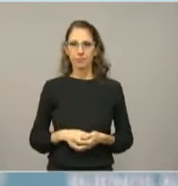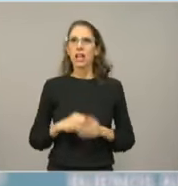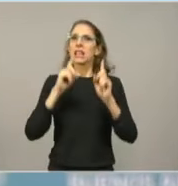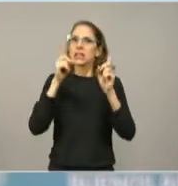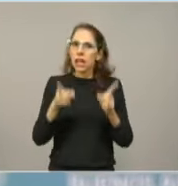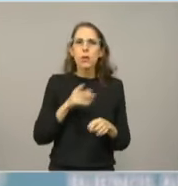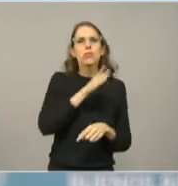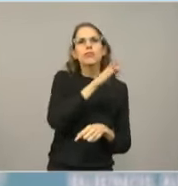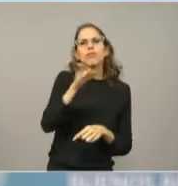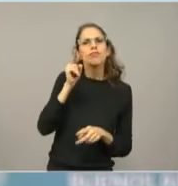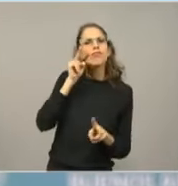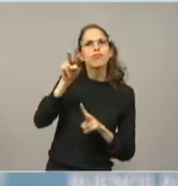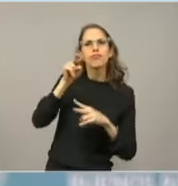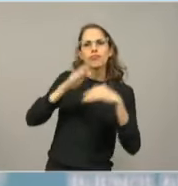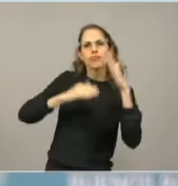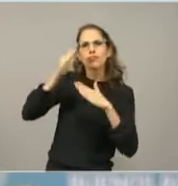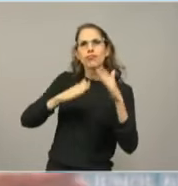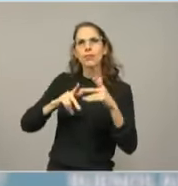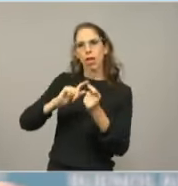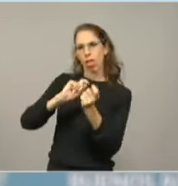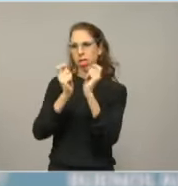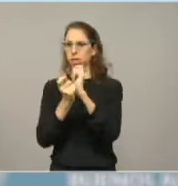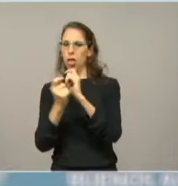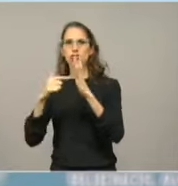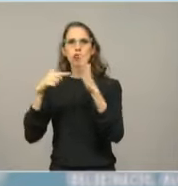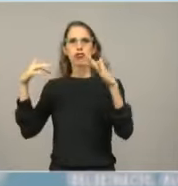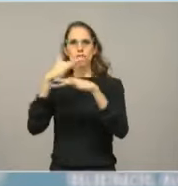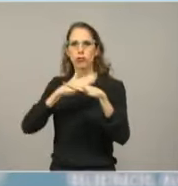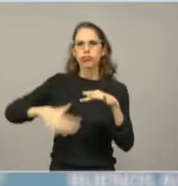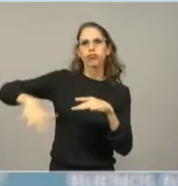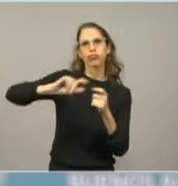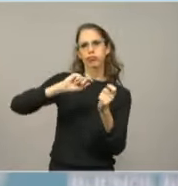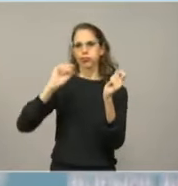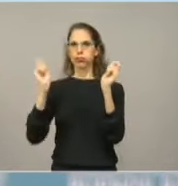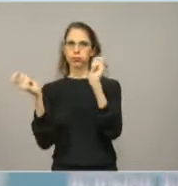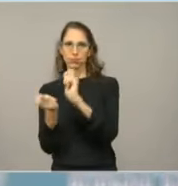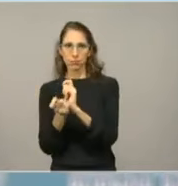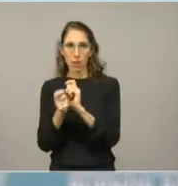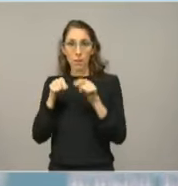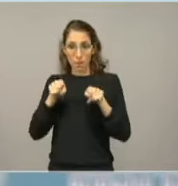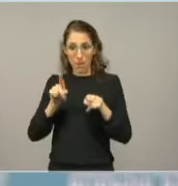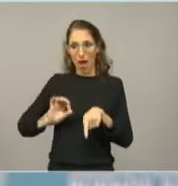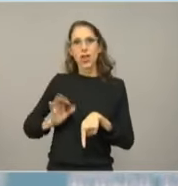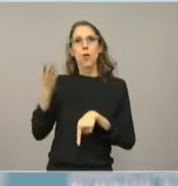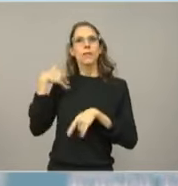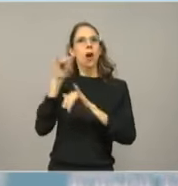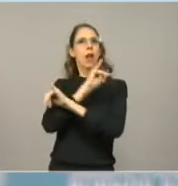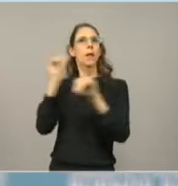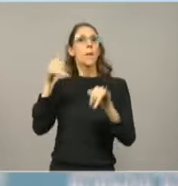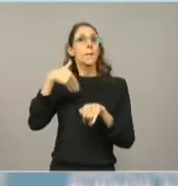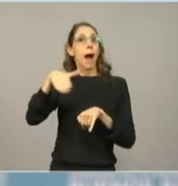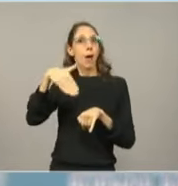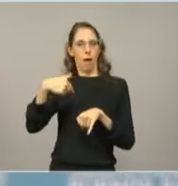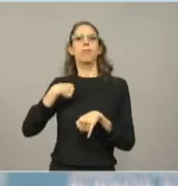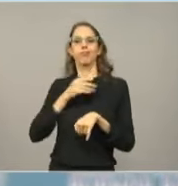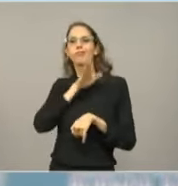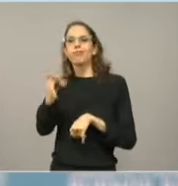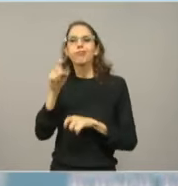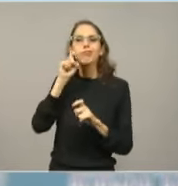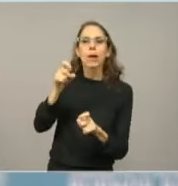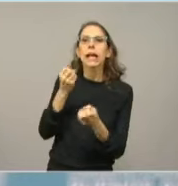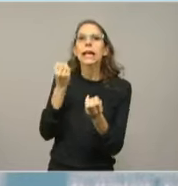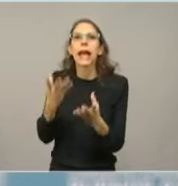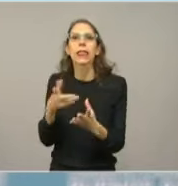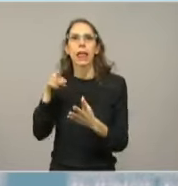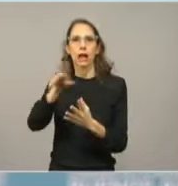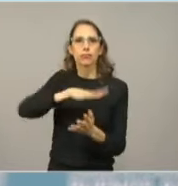obras de Urbanización del barrio San sus que es un anuncio que se hizo el año pasado por parte del gobernador una Urbanización de la más